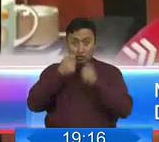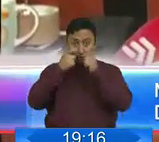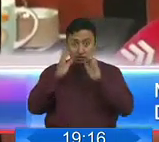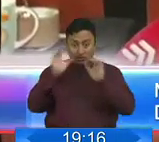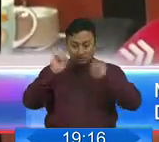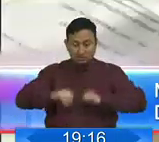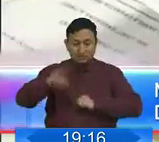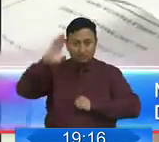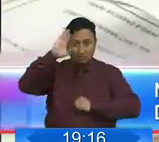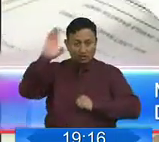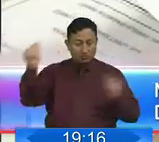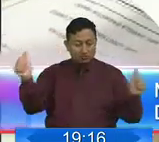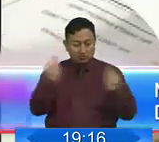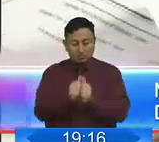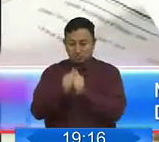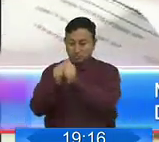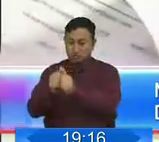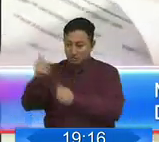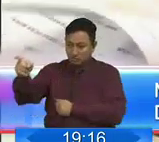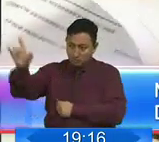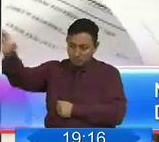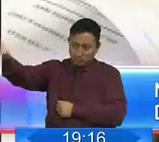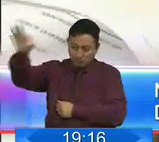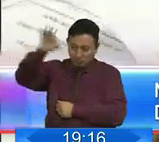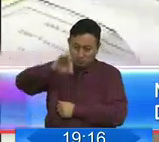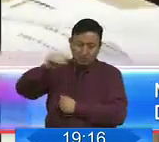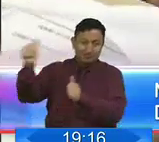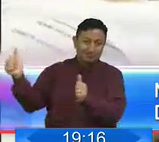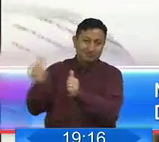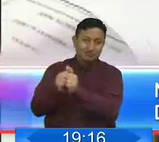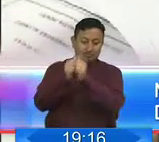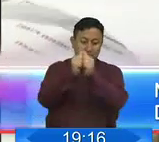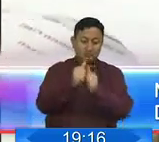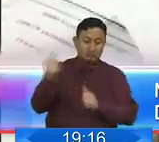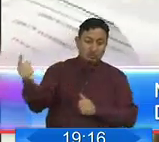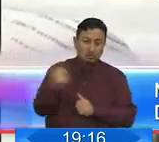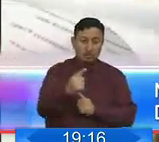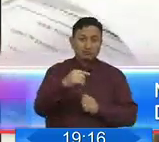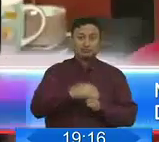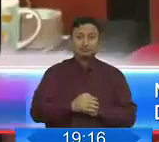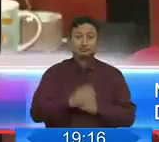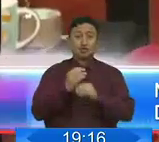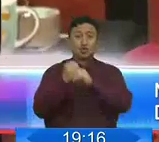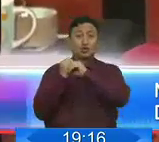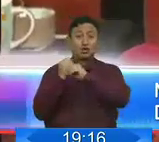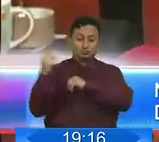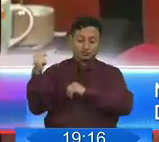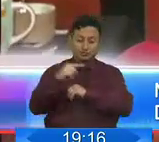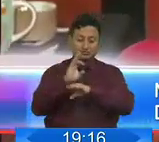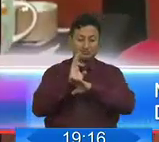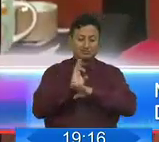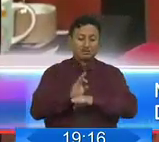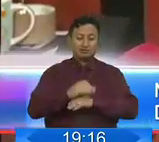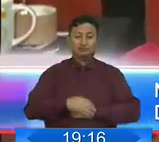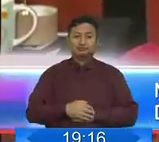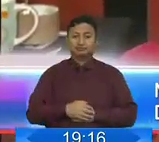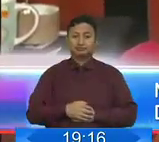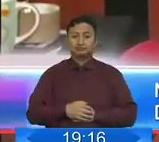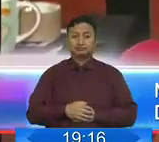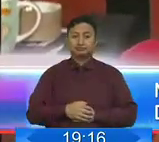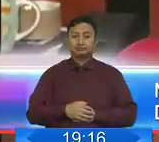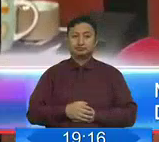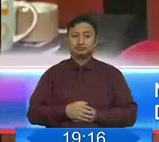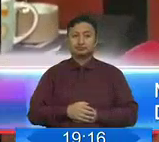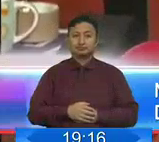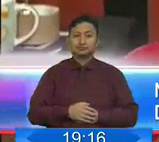fuerza pública, oficiaré a la Policía Nacional para que colaboren en el traslado de la funcionaria hasta la Fiscalía para que dé su versión libre y